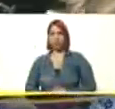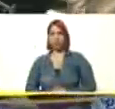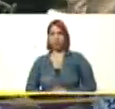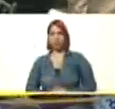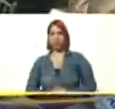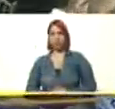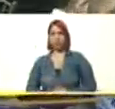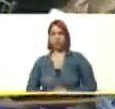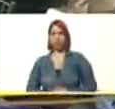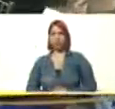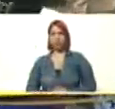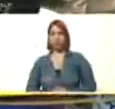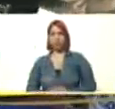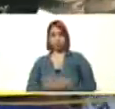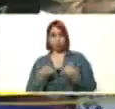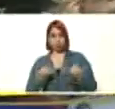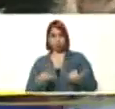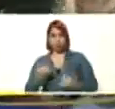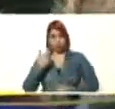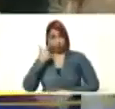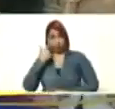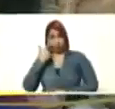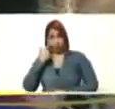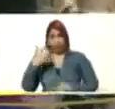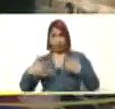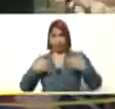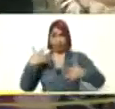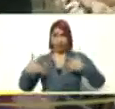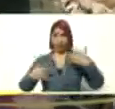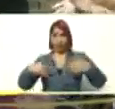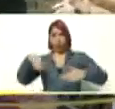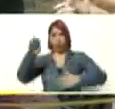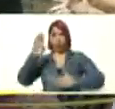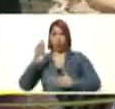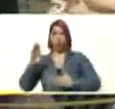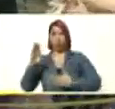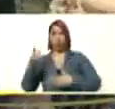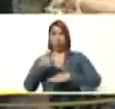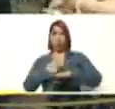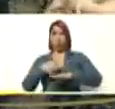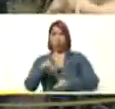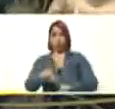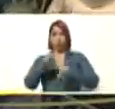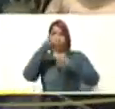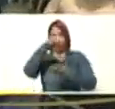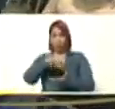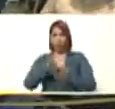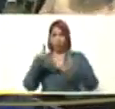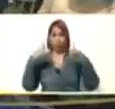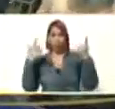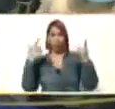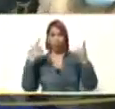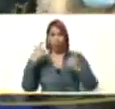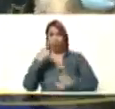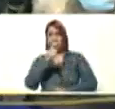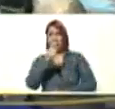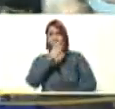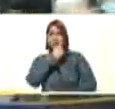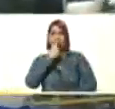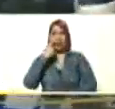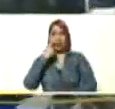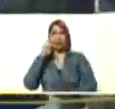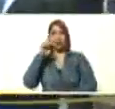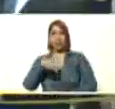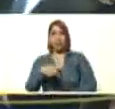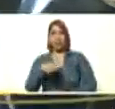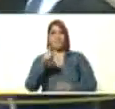Bien, acabamos de observar el acto de juramentación del gobernador electo en el estado de La Guaira, José Alejandro Terán. Además, las palabras